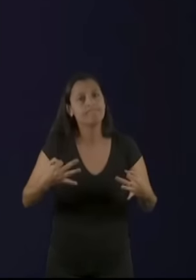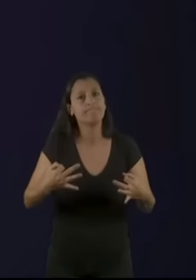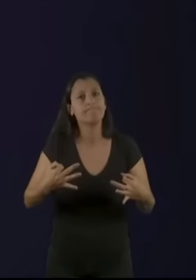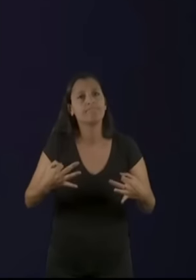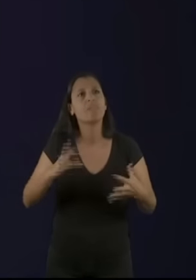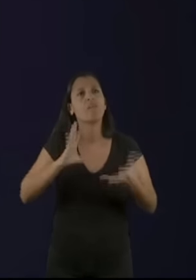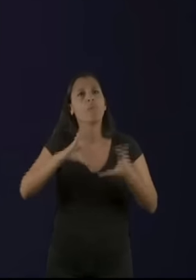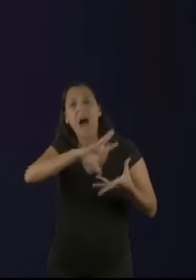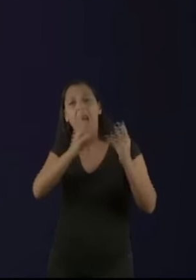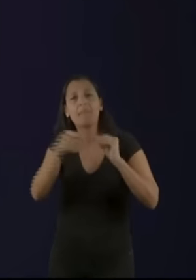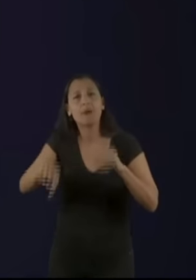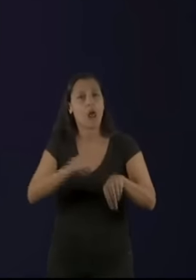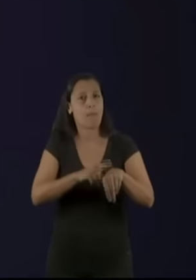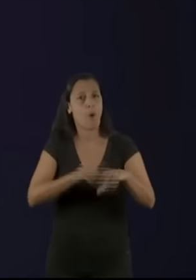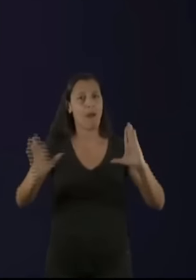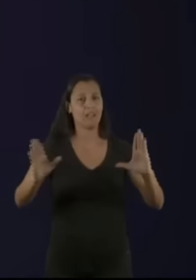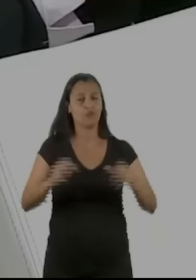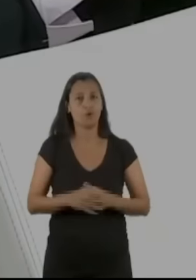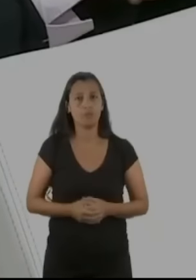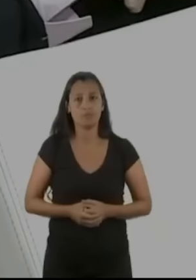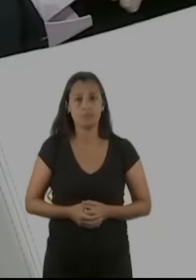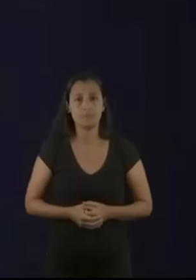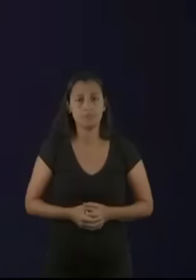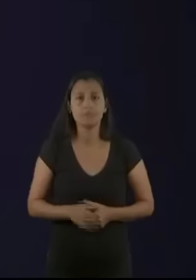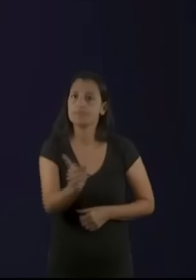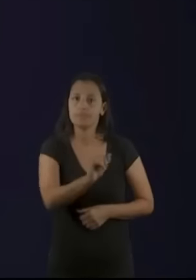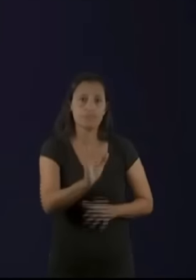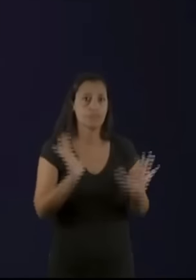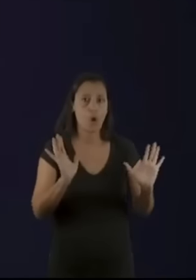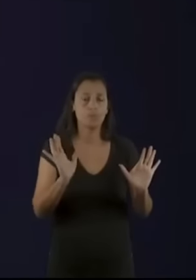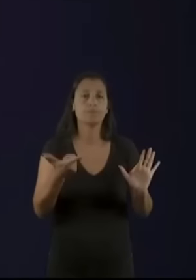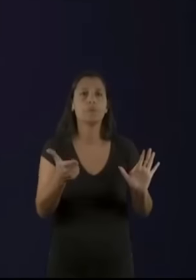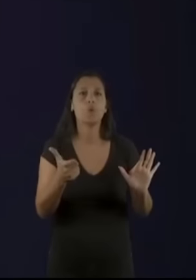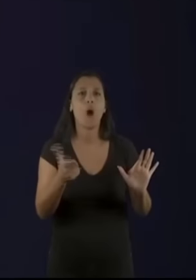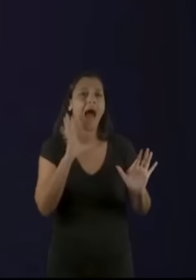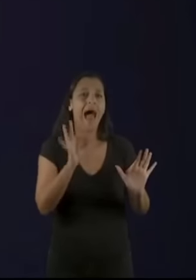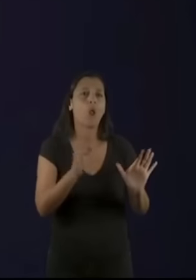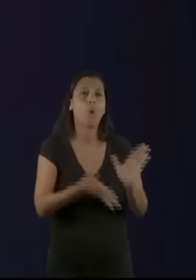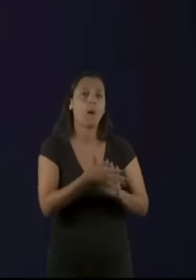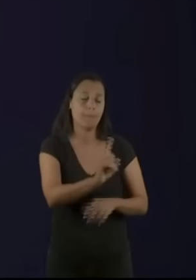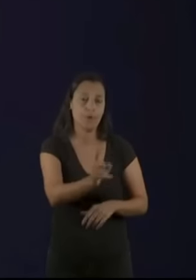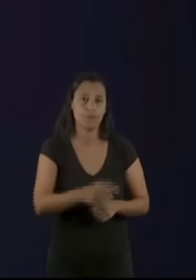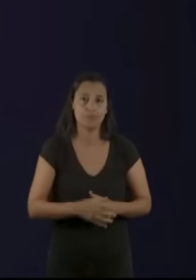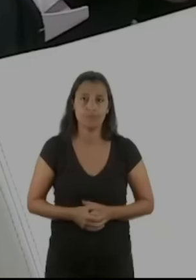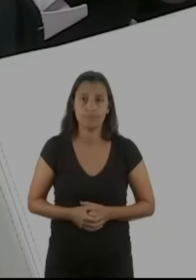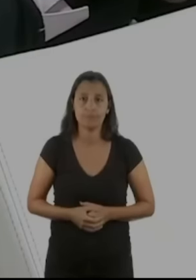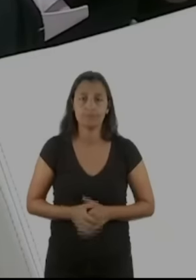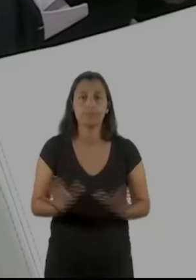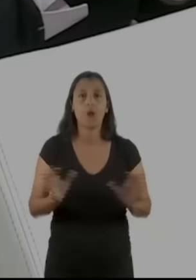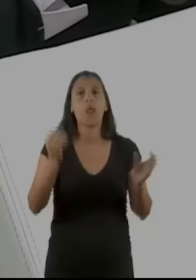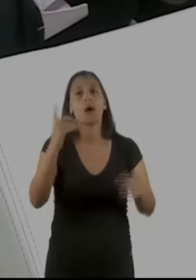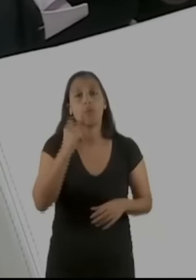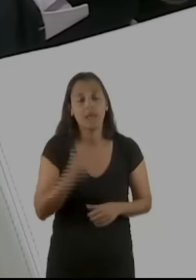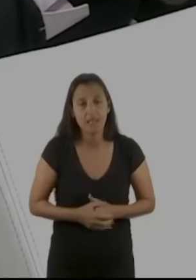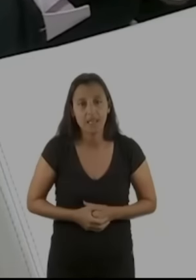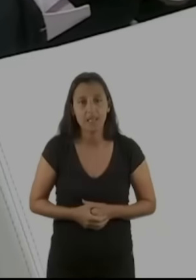adaptada el siglo XX no en principio no está previsto que eso ocurra Hola Qué